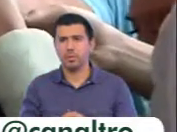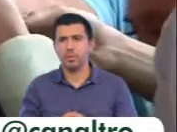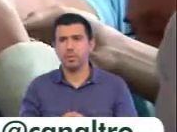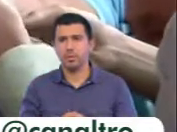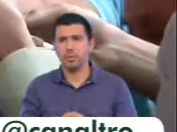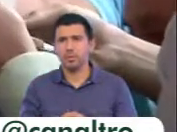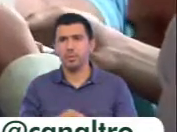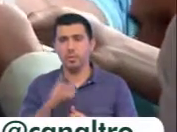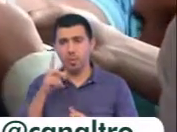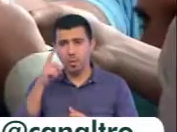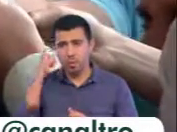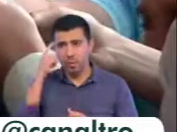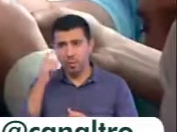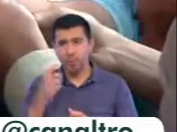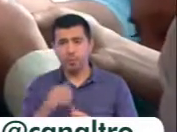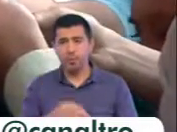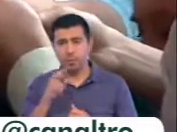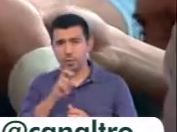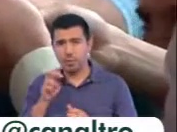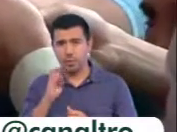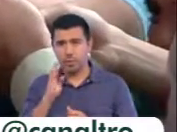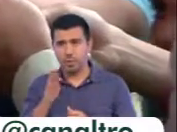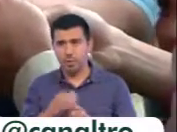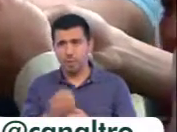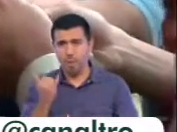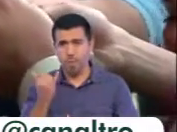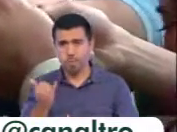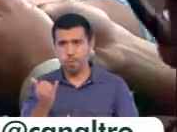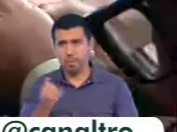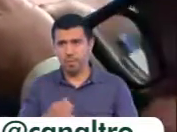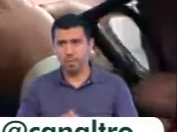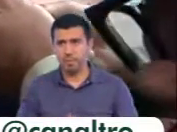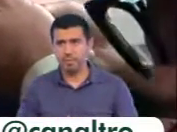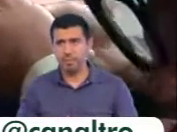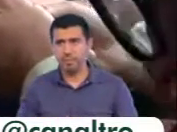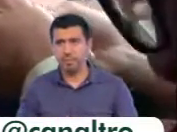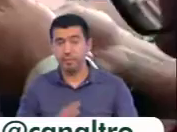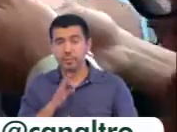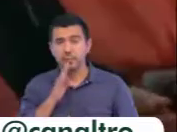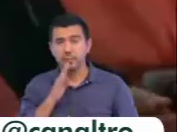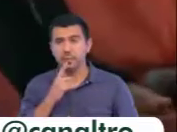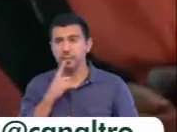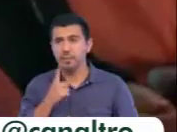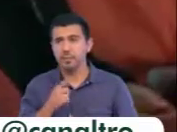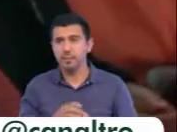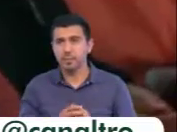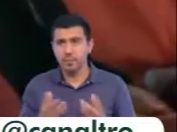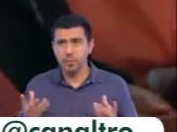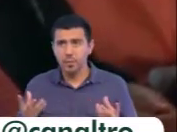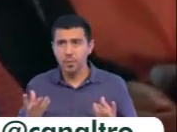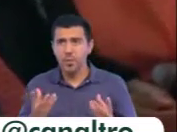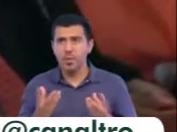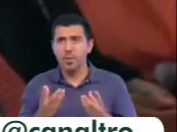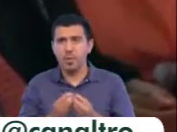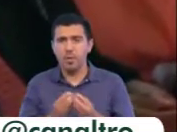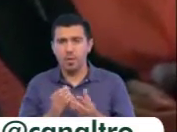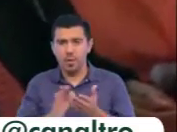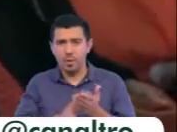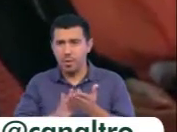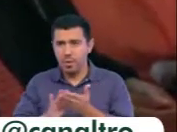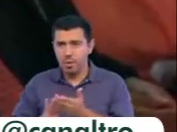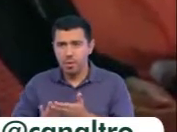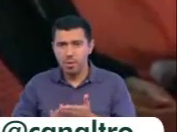con el reto es poder lograr articular todos los elementos y detalles mínimos para que se preste el mejor